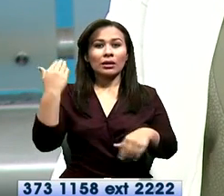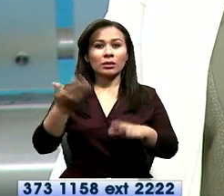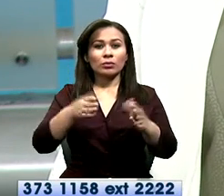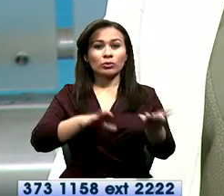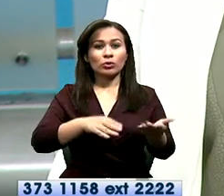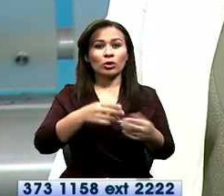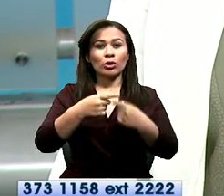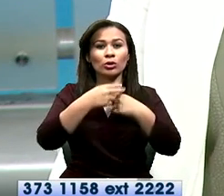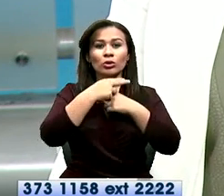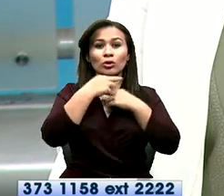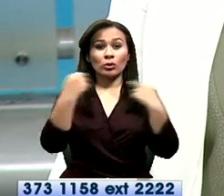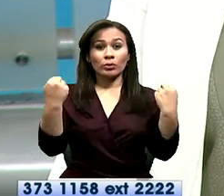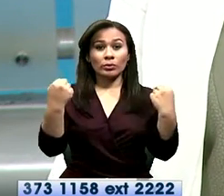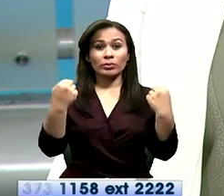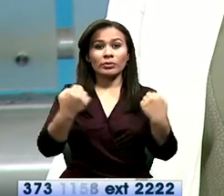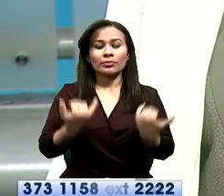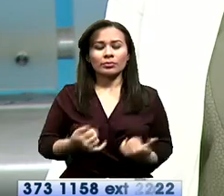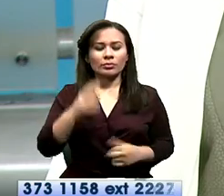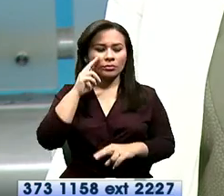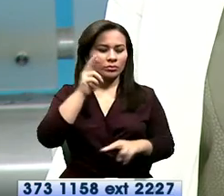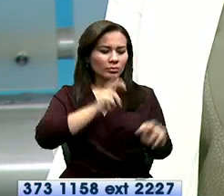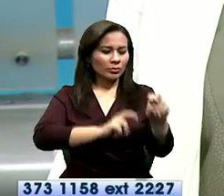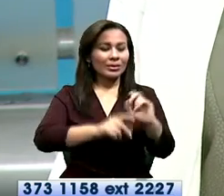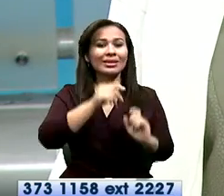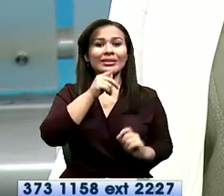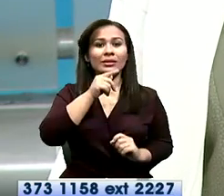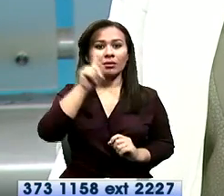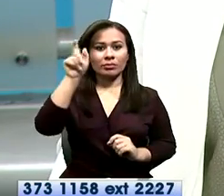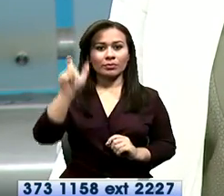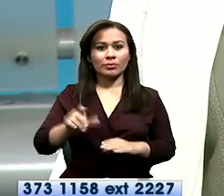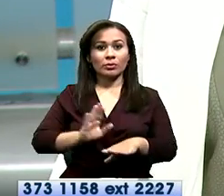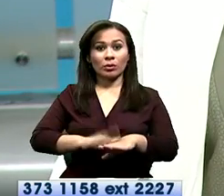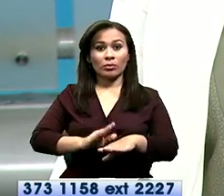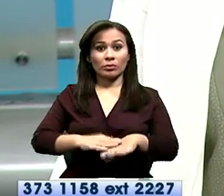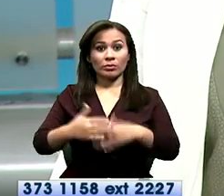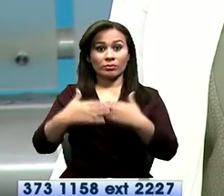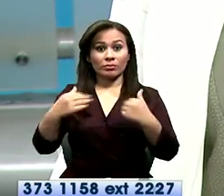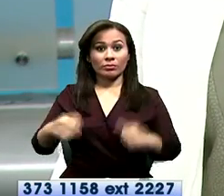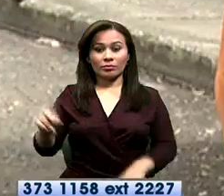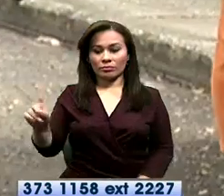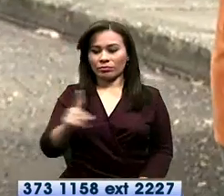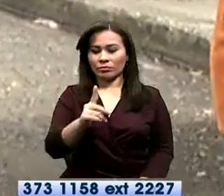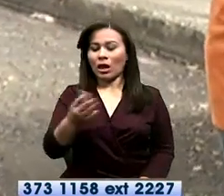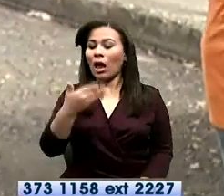noviembre. La diligencia se realizó con la presencia del principal sospechoso.